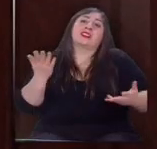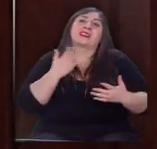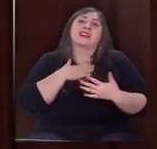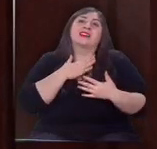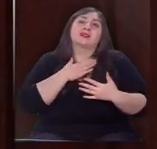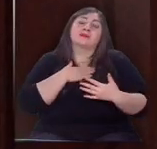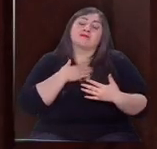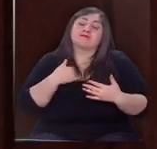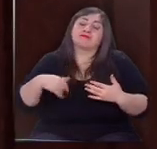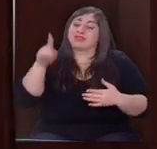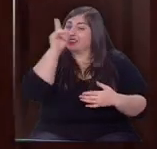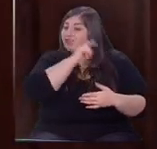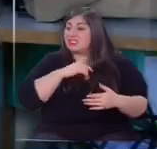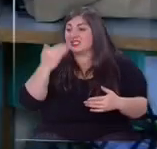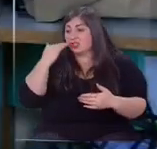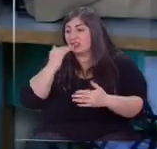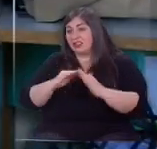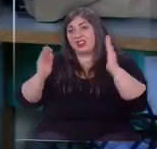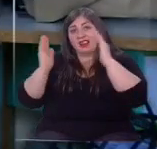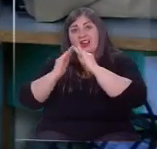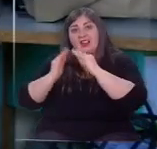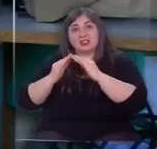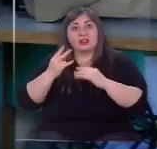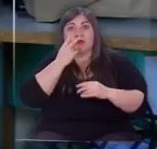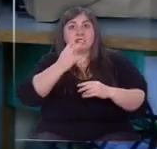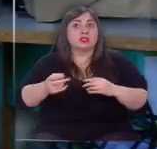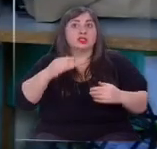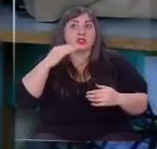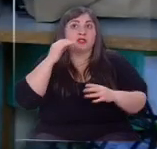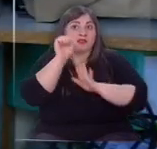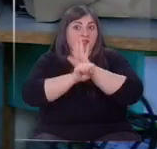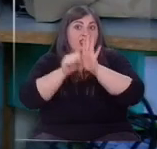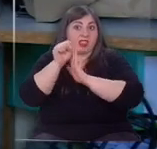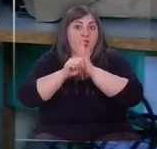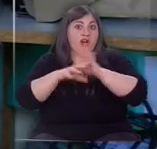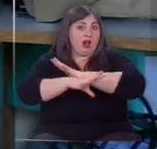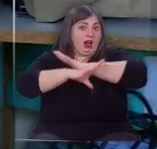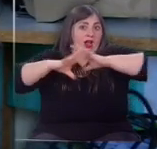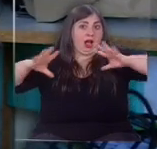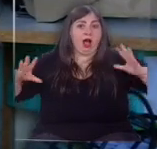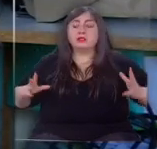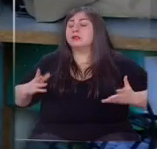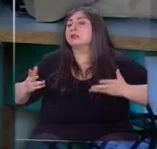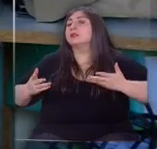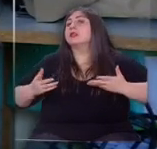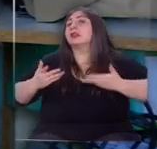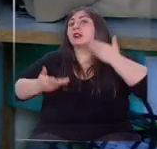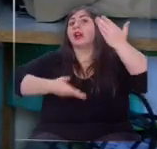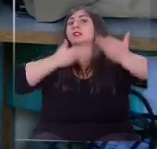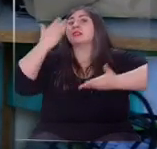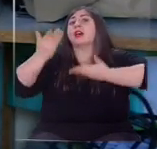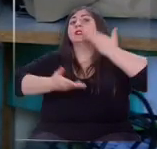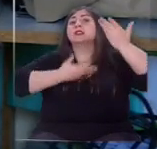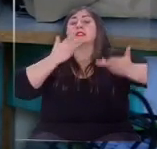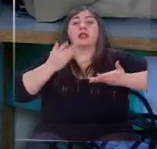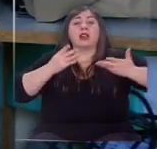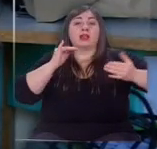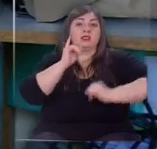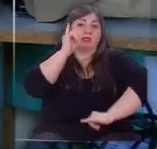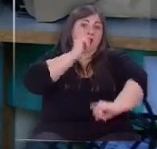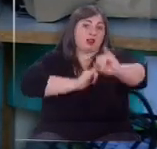hace complicado estar con los niños en la casa. He visto muchos videos de los grandes exponentes de la lírica internacional